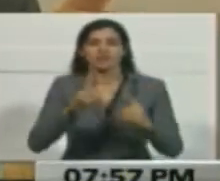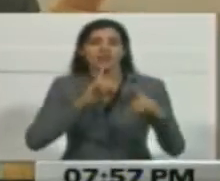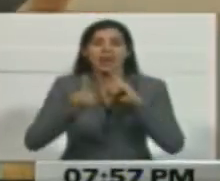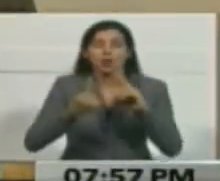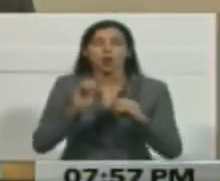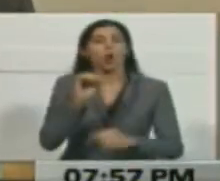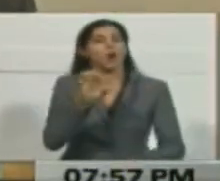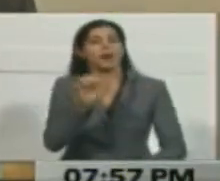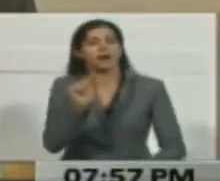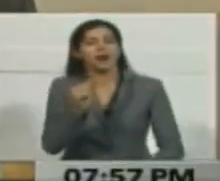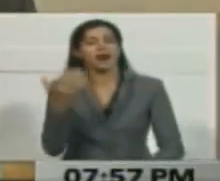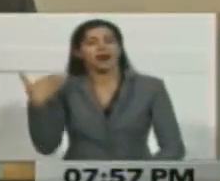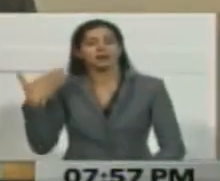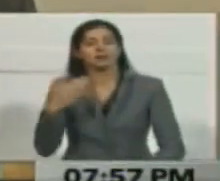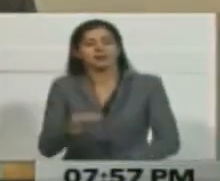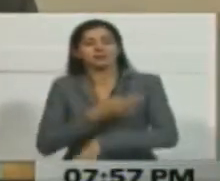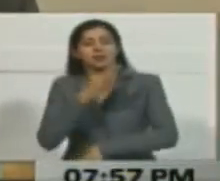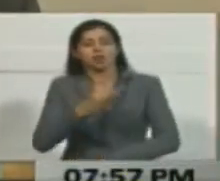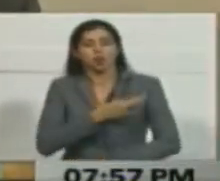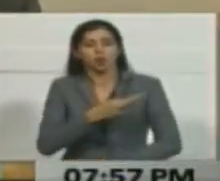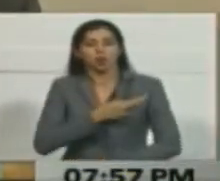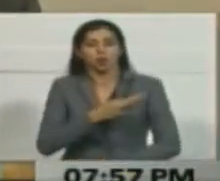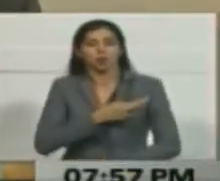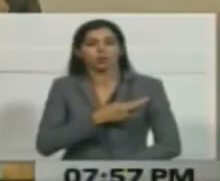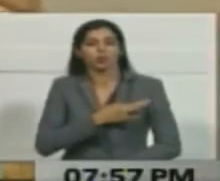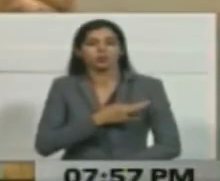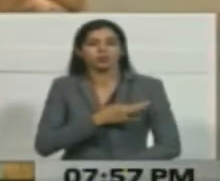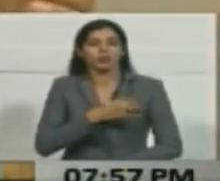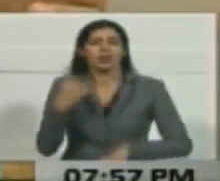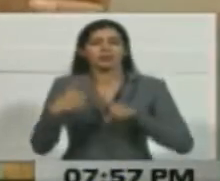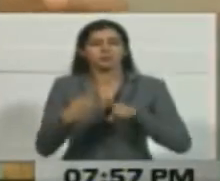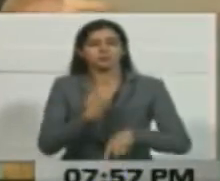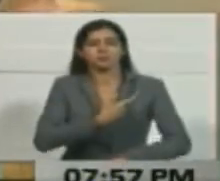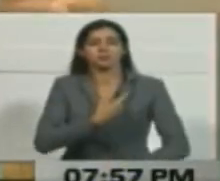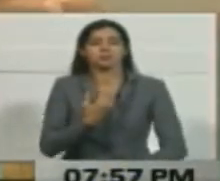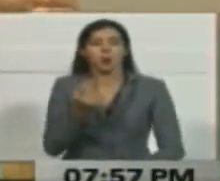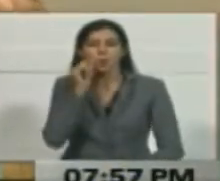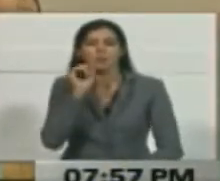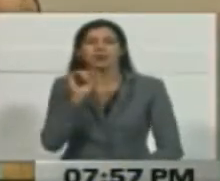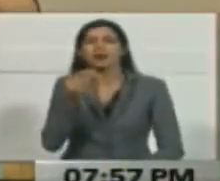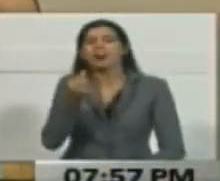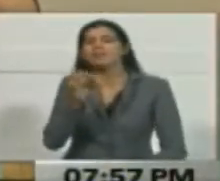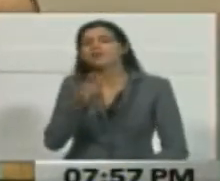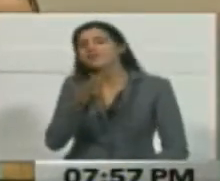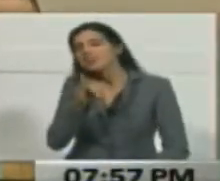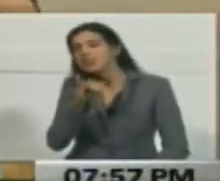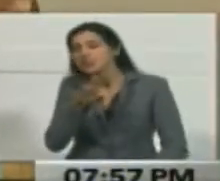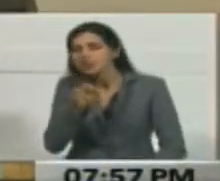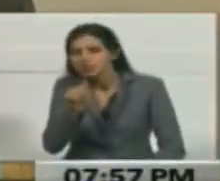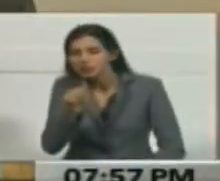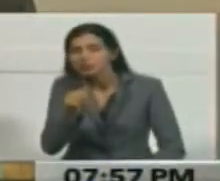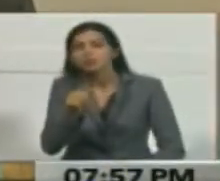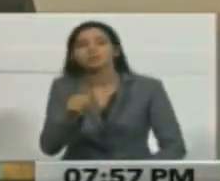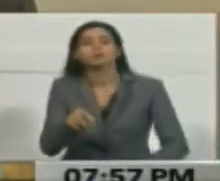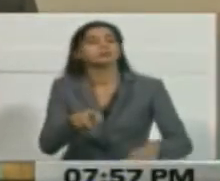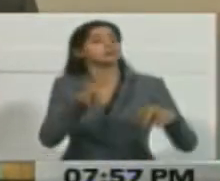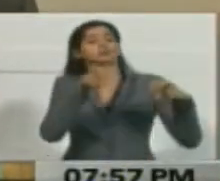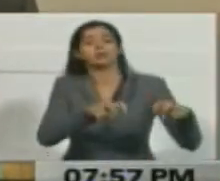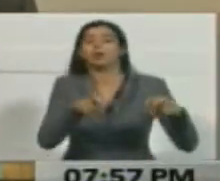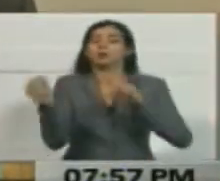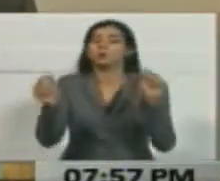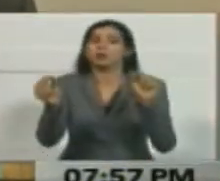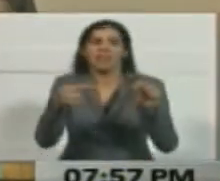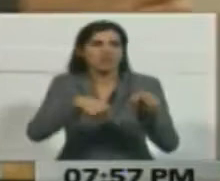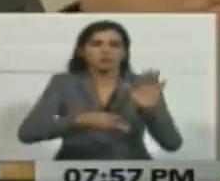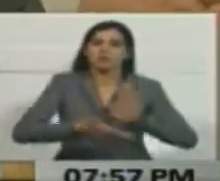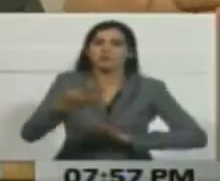cuando estaba el señor Gaviria, que mientras estaban sentados, ellos estaban en Plaza Altamira o estaban en